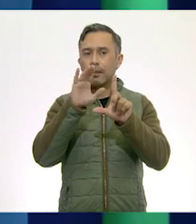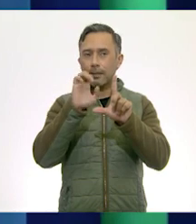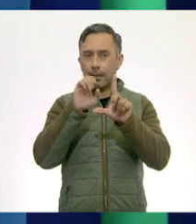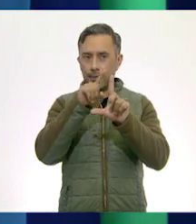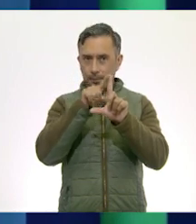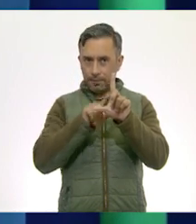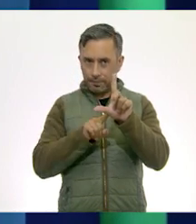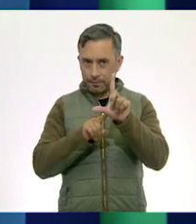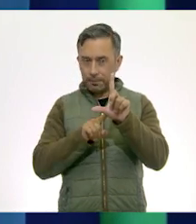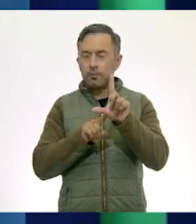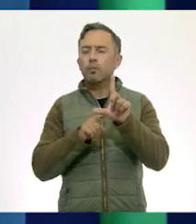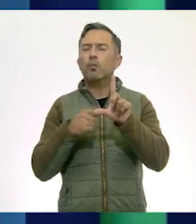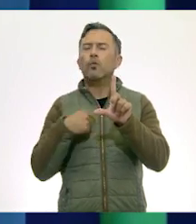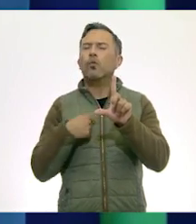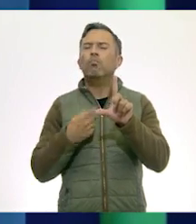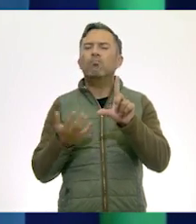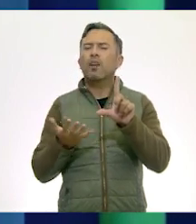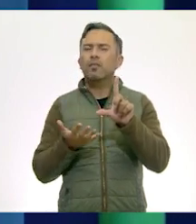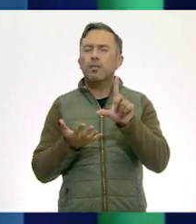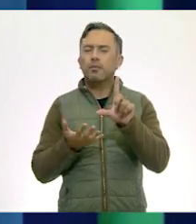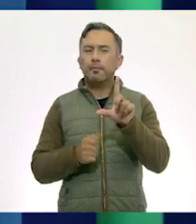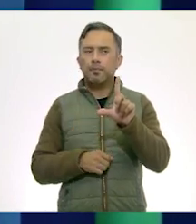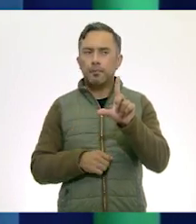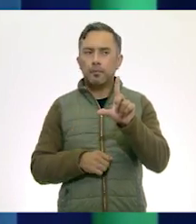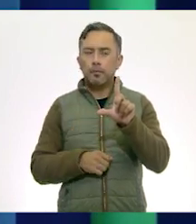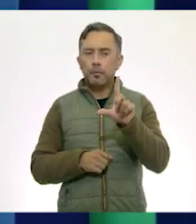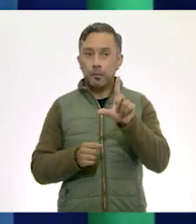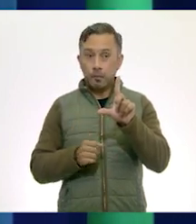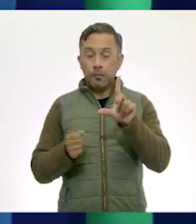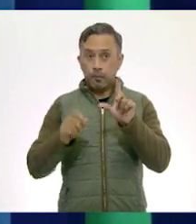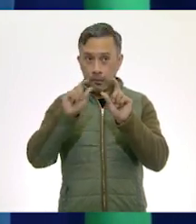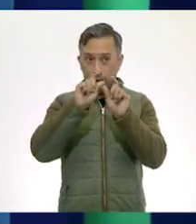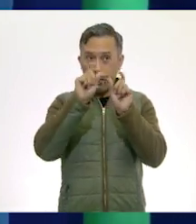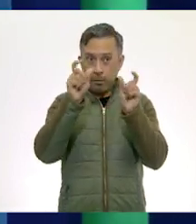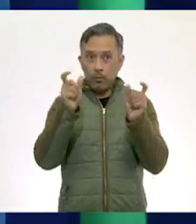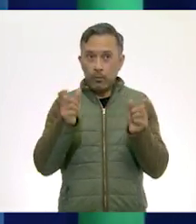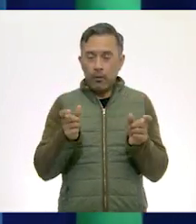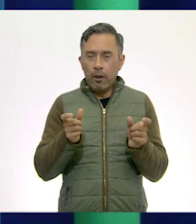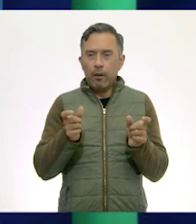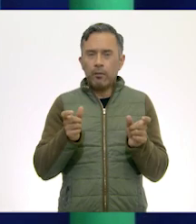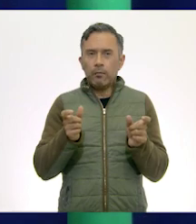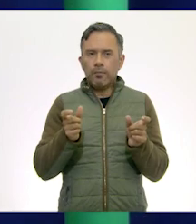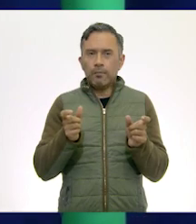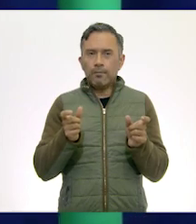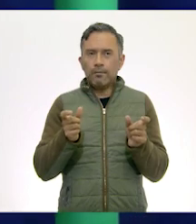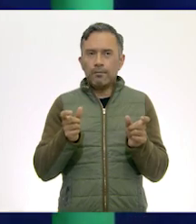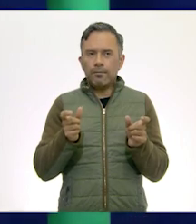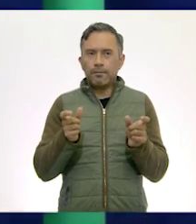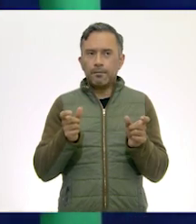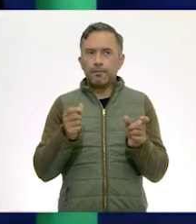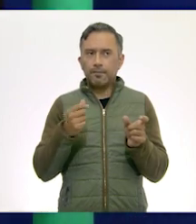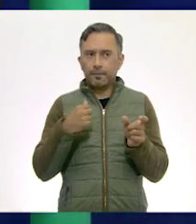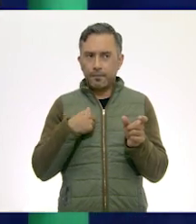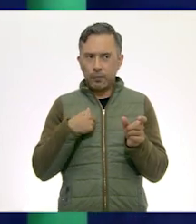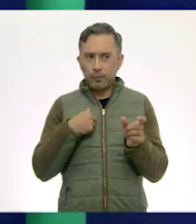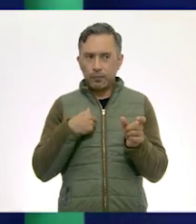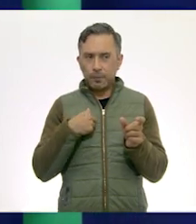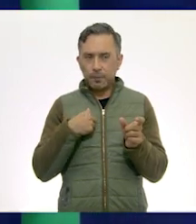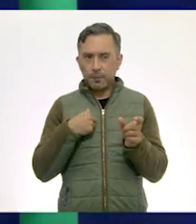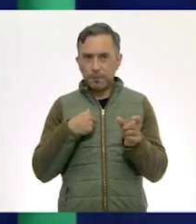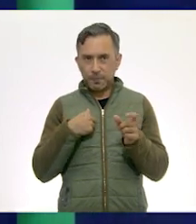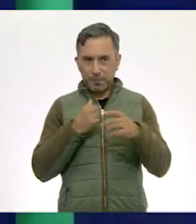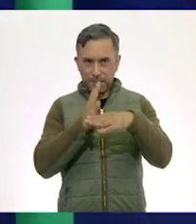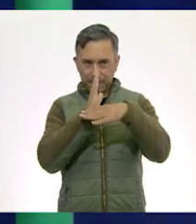hacer? Voy a tomar mi transportador y voy a colocar en el